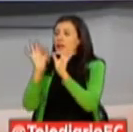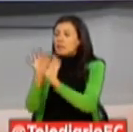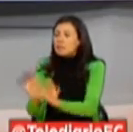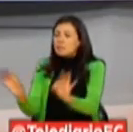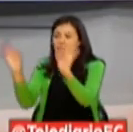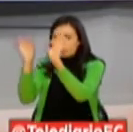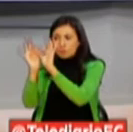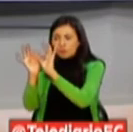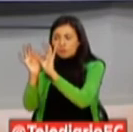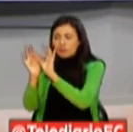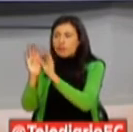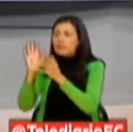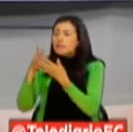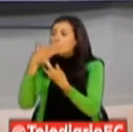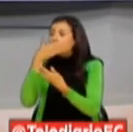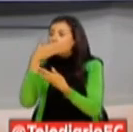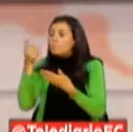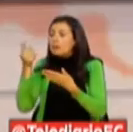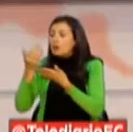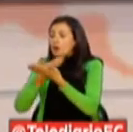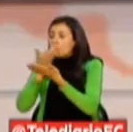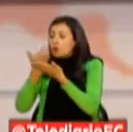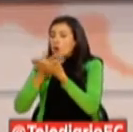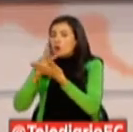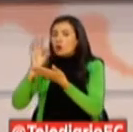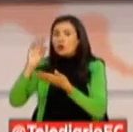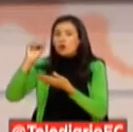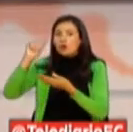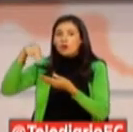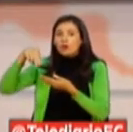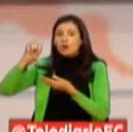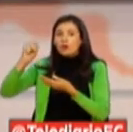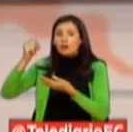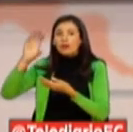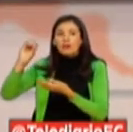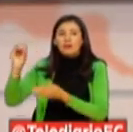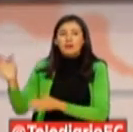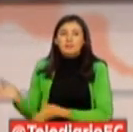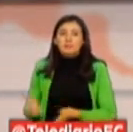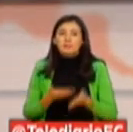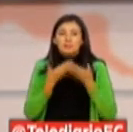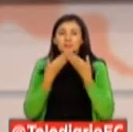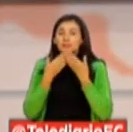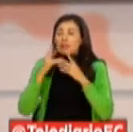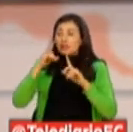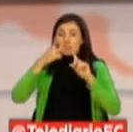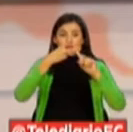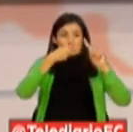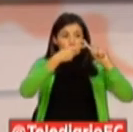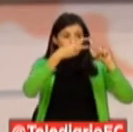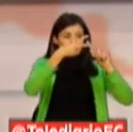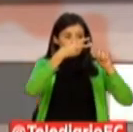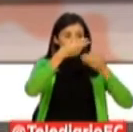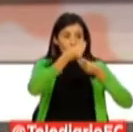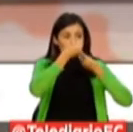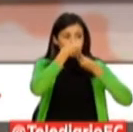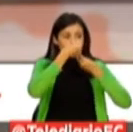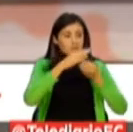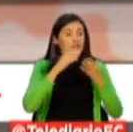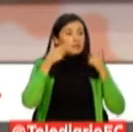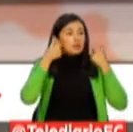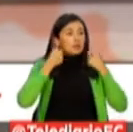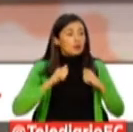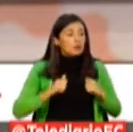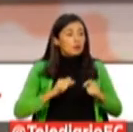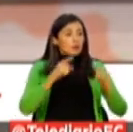la verdadera y mejor fanesca. Para mí son dos cosas que me enseñó mi abuela. Hay que